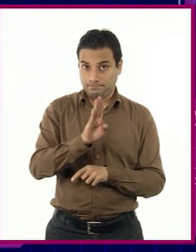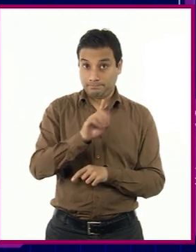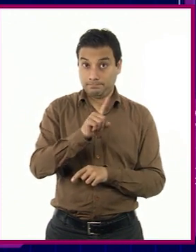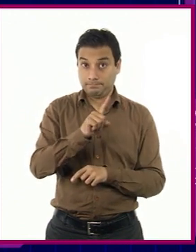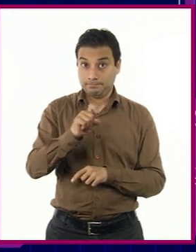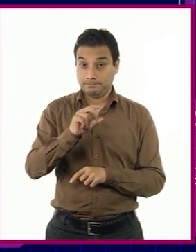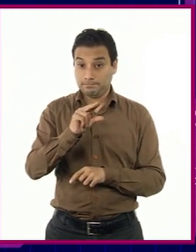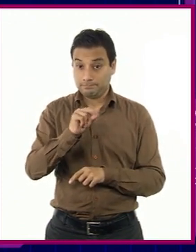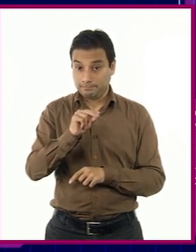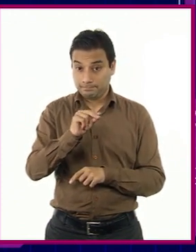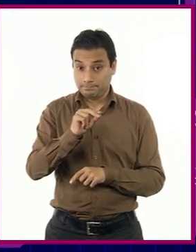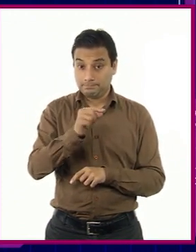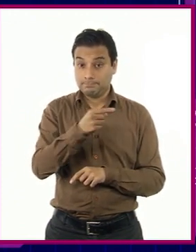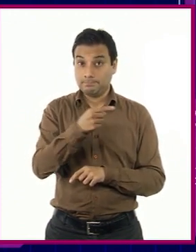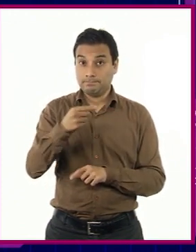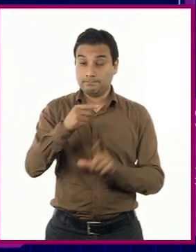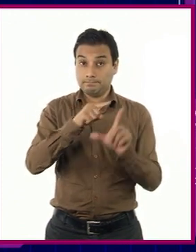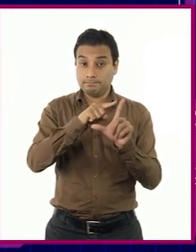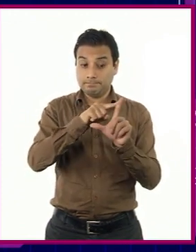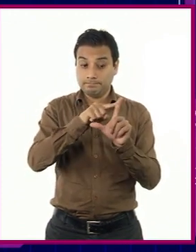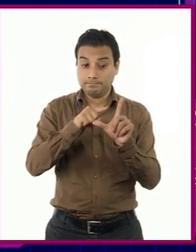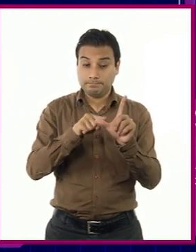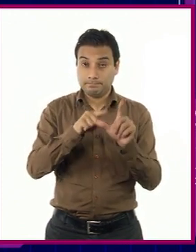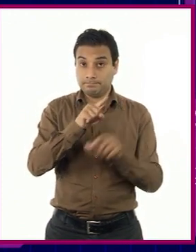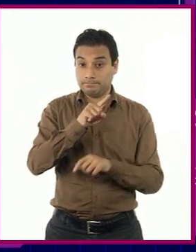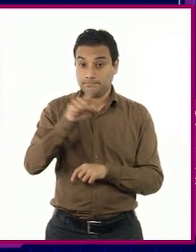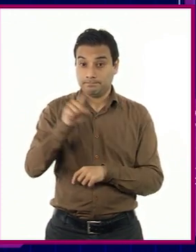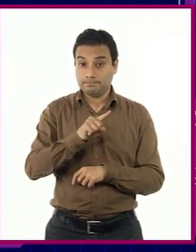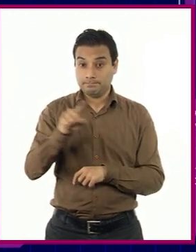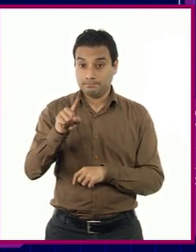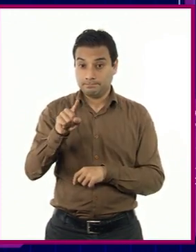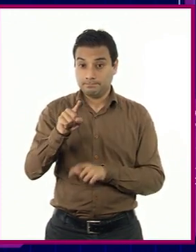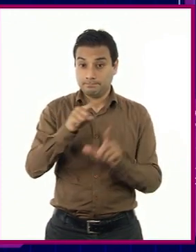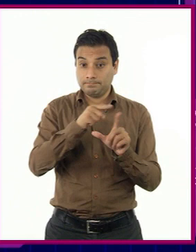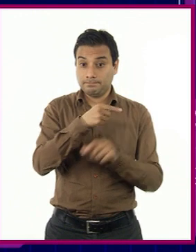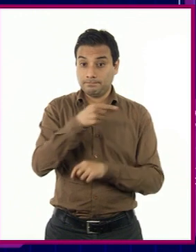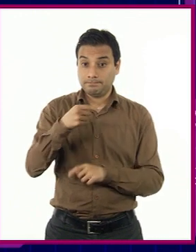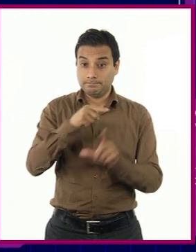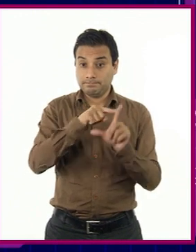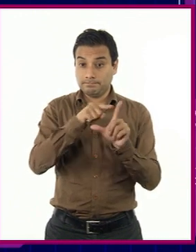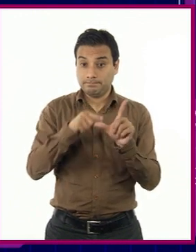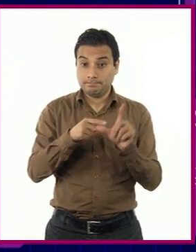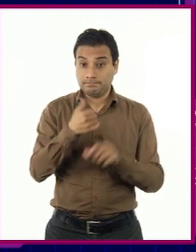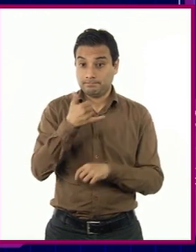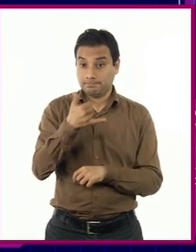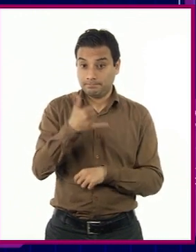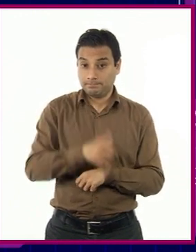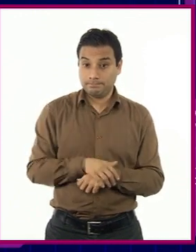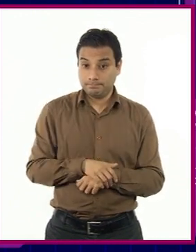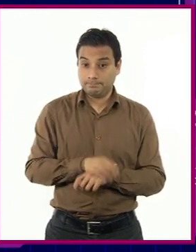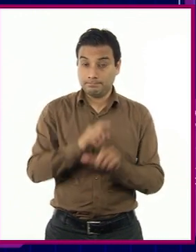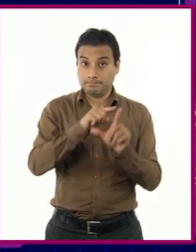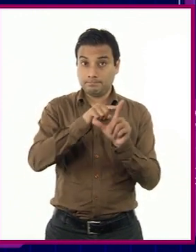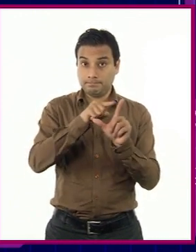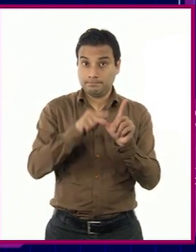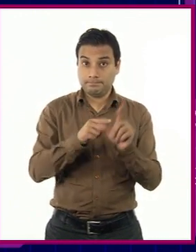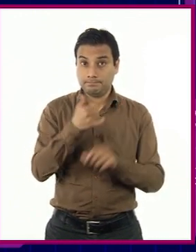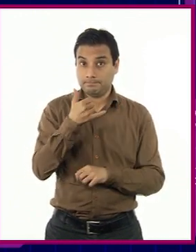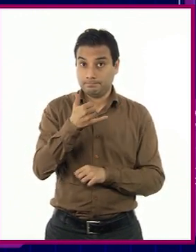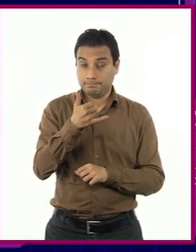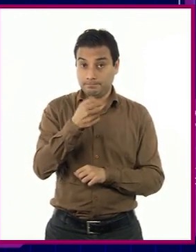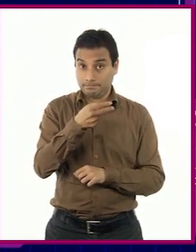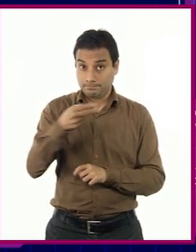grados menos el ángulo Z menos el ángulo y el ángulo Y es igual al ángulo